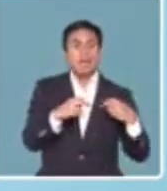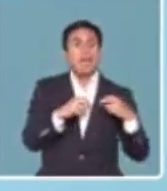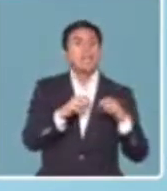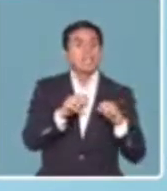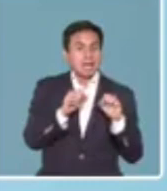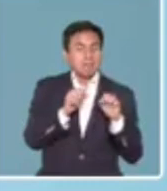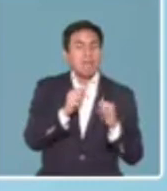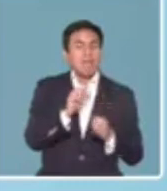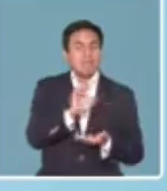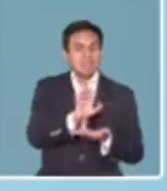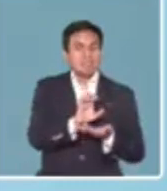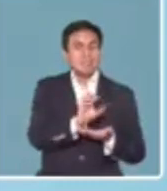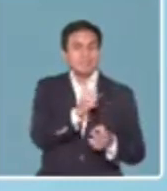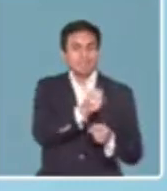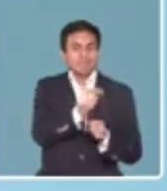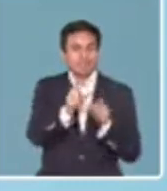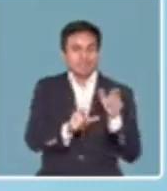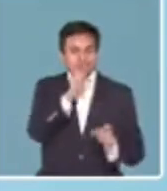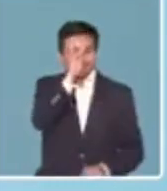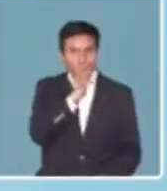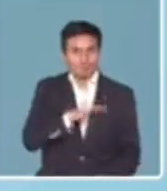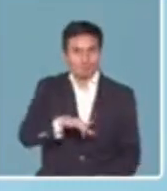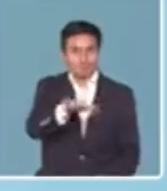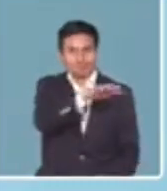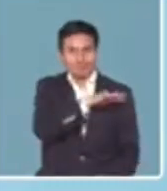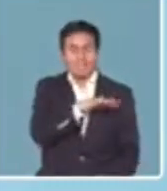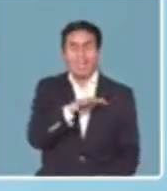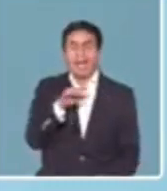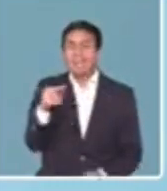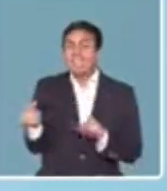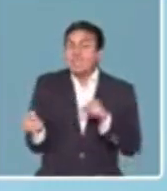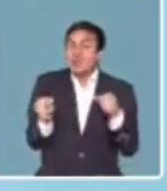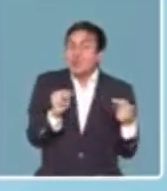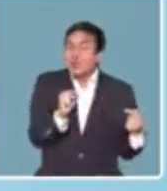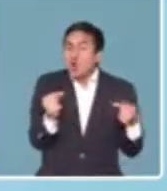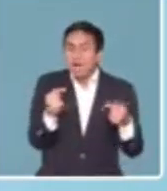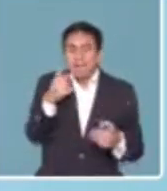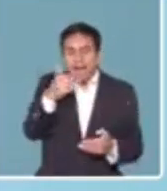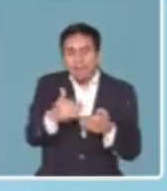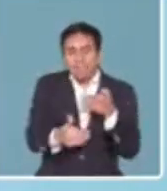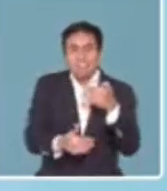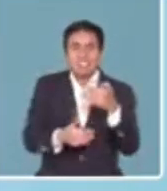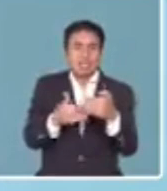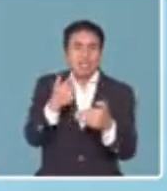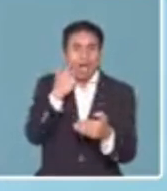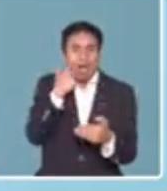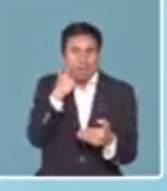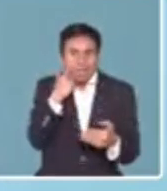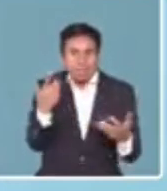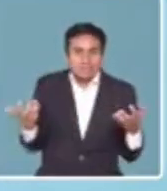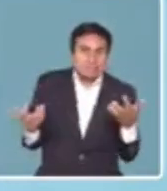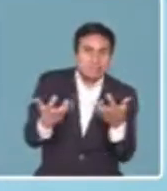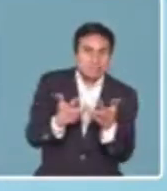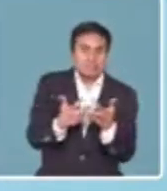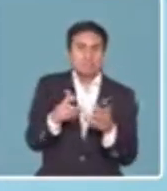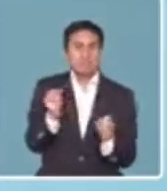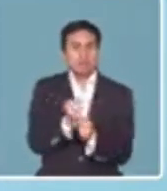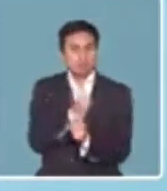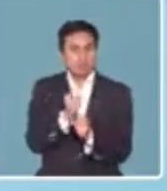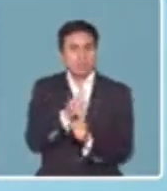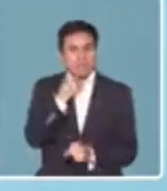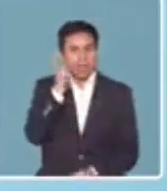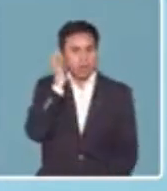público. Y hay una discusión ahí que está avanzando, que estamos viendo cómo compatibilizarla, porque también son